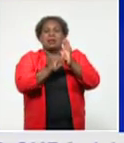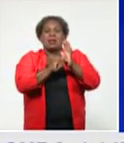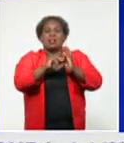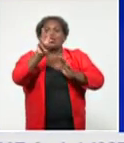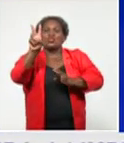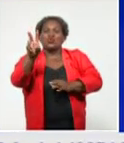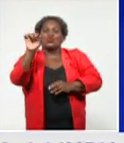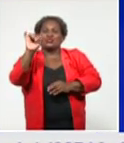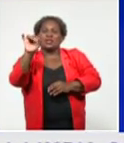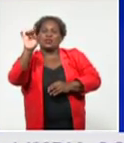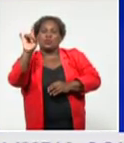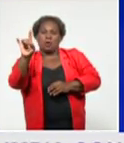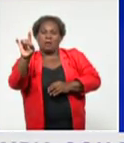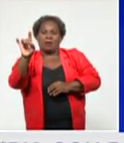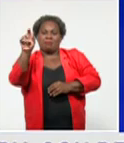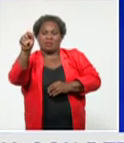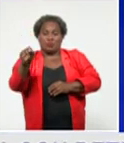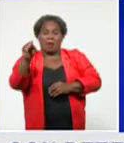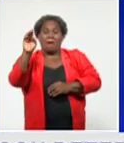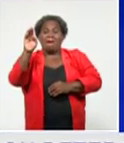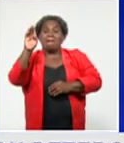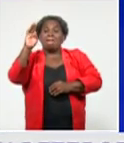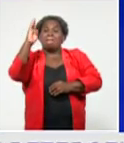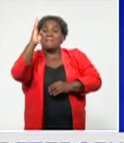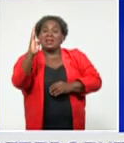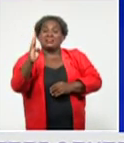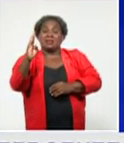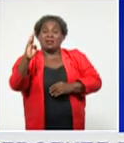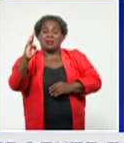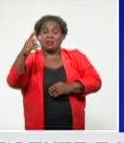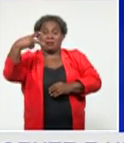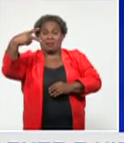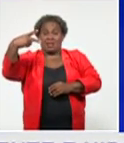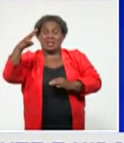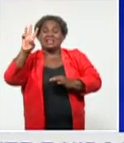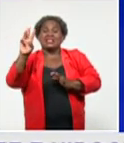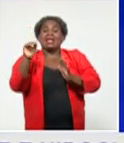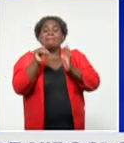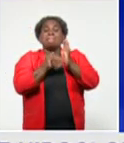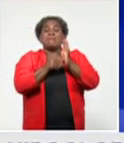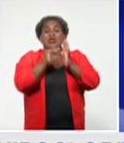5.403.269 casos, Brasil, que tiene